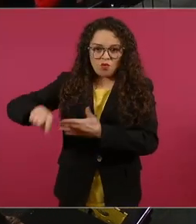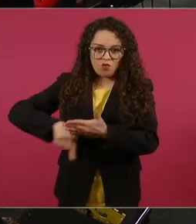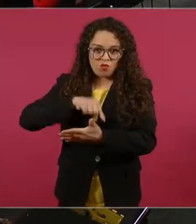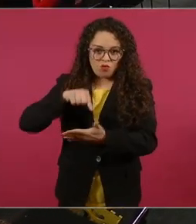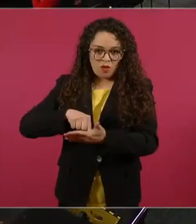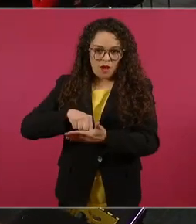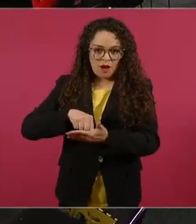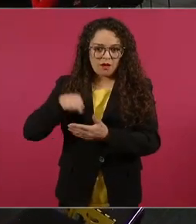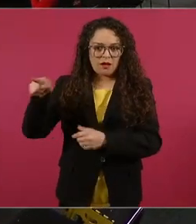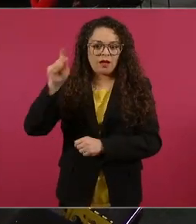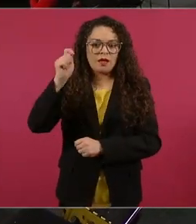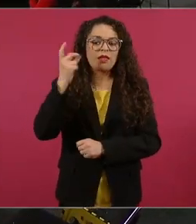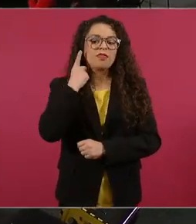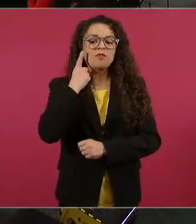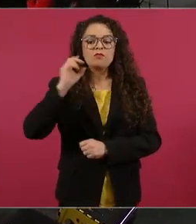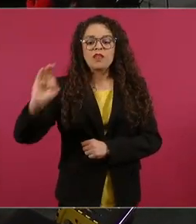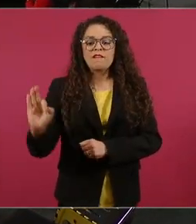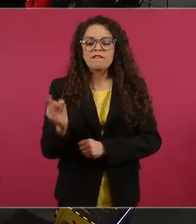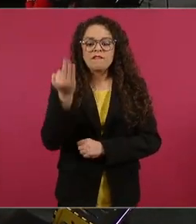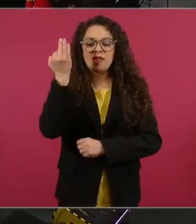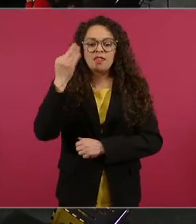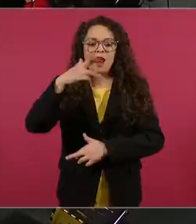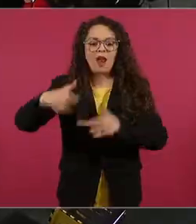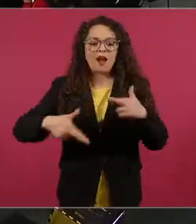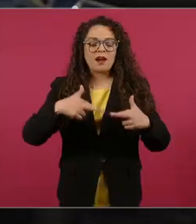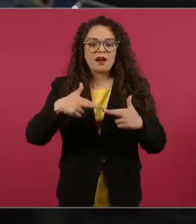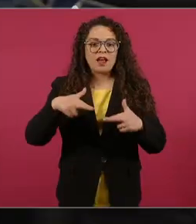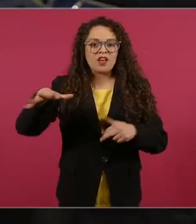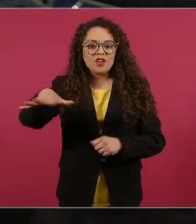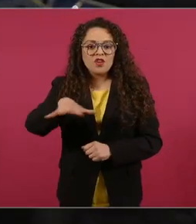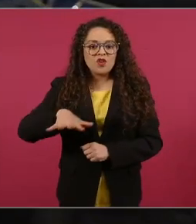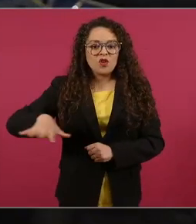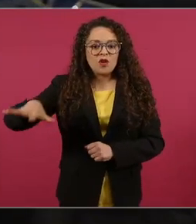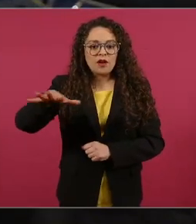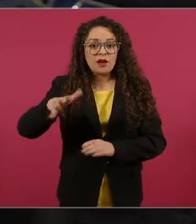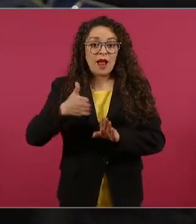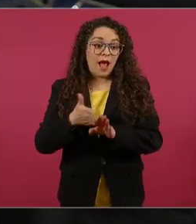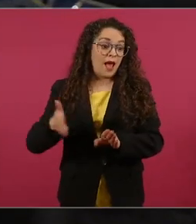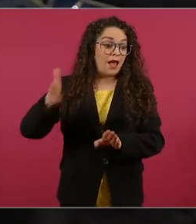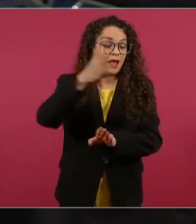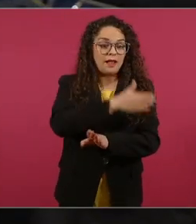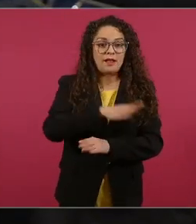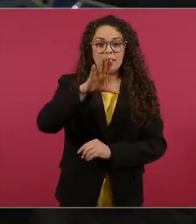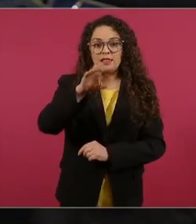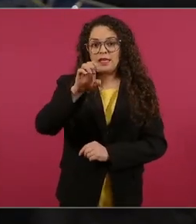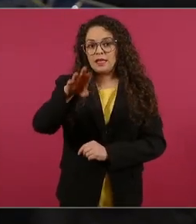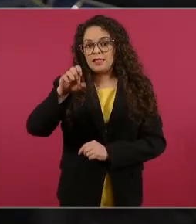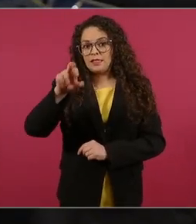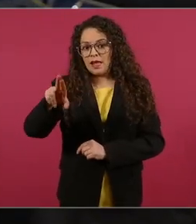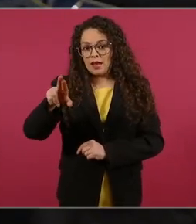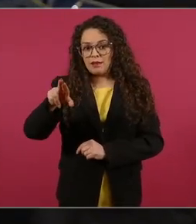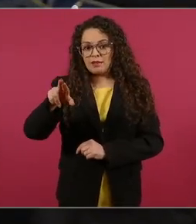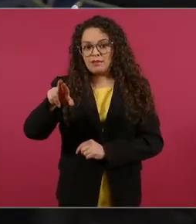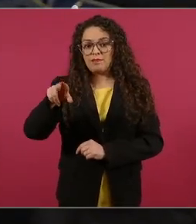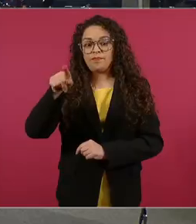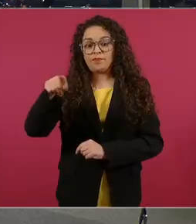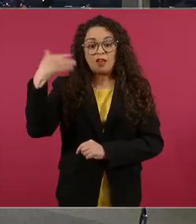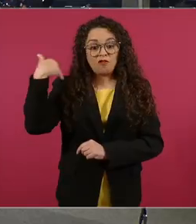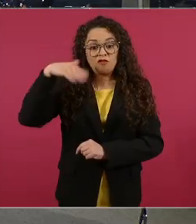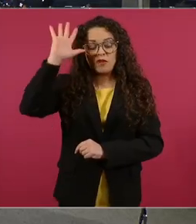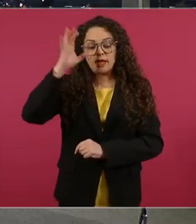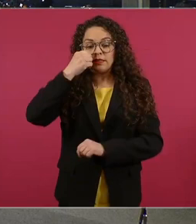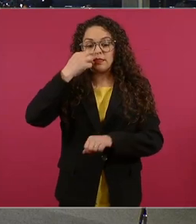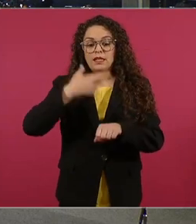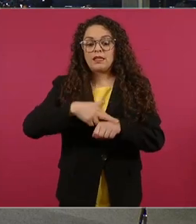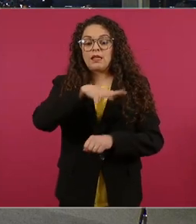Verástegui, es el diputado federal de la región. El anterior, César Verástegui Hostos, es el secretario, fue secretario general